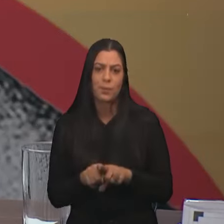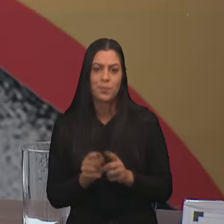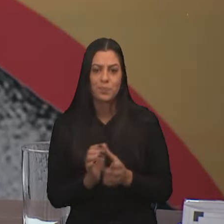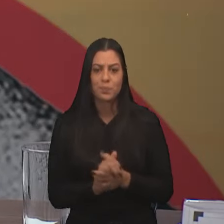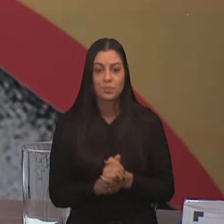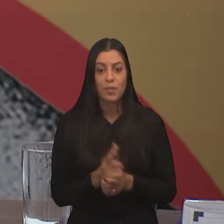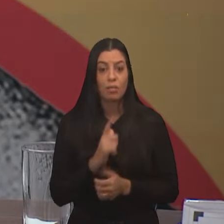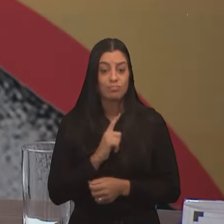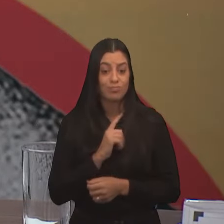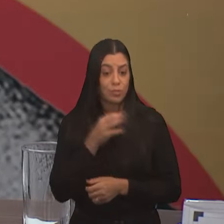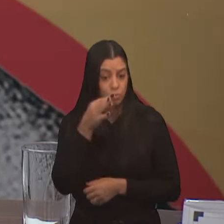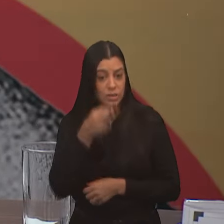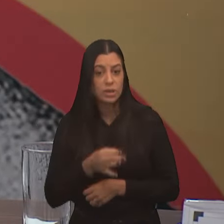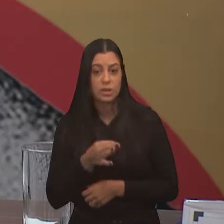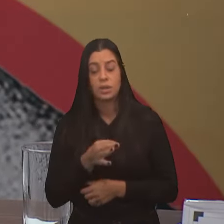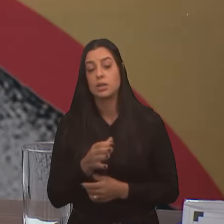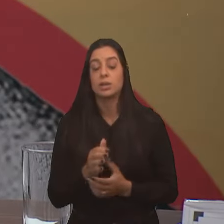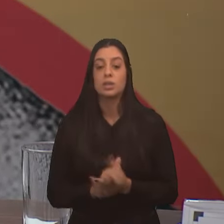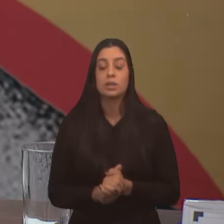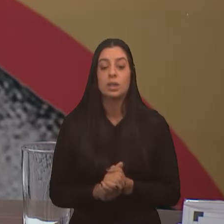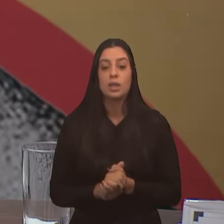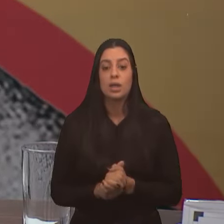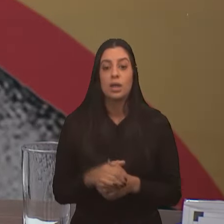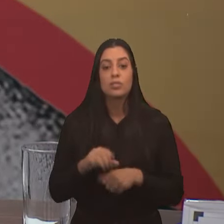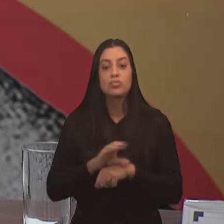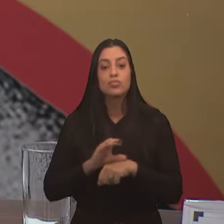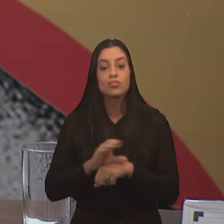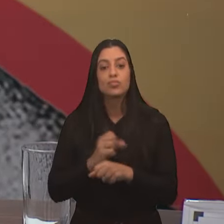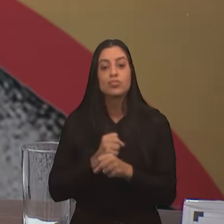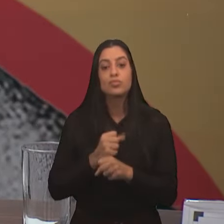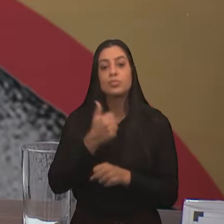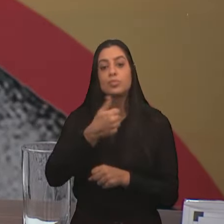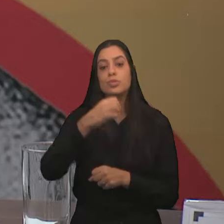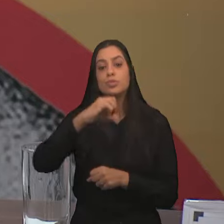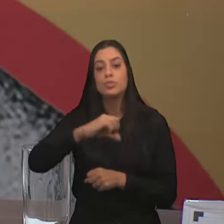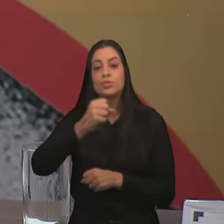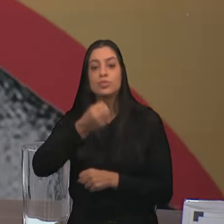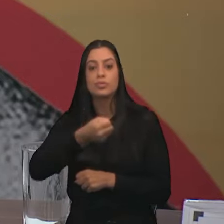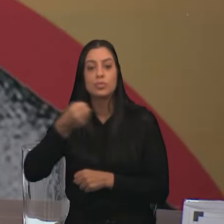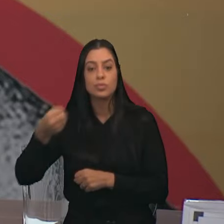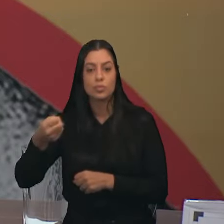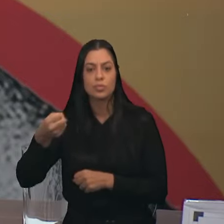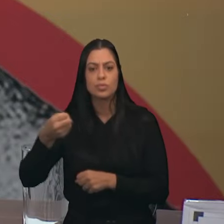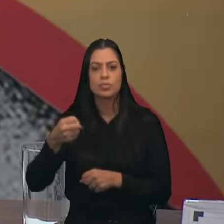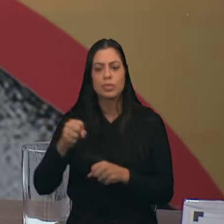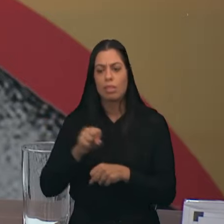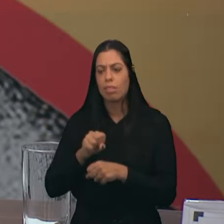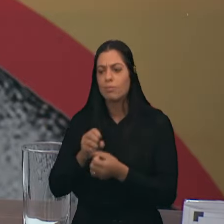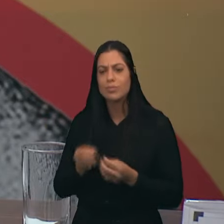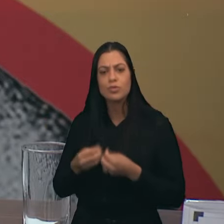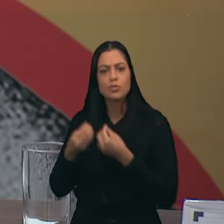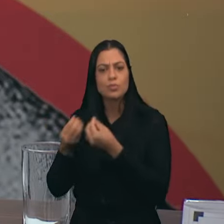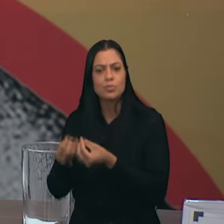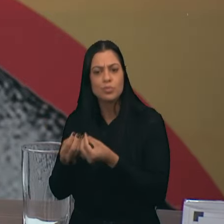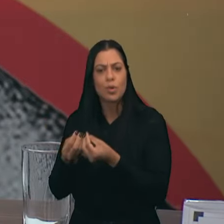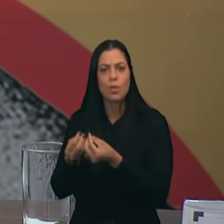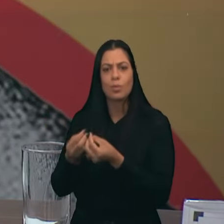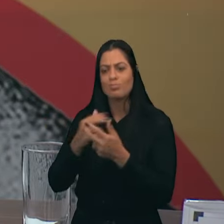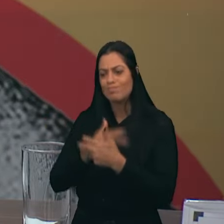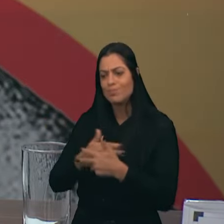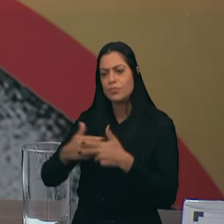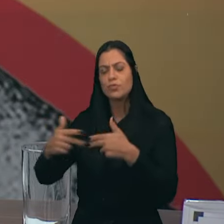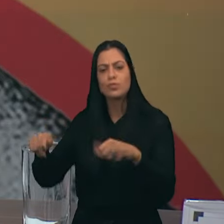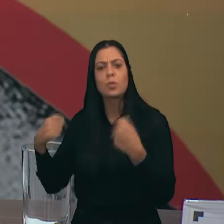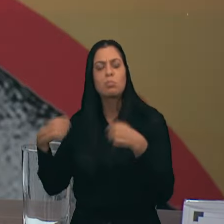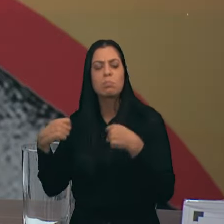importantes. Estoy seguro que la Constitución de 1988 posee los instrumentos